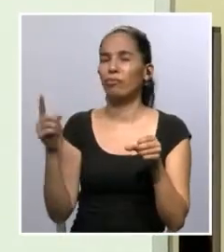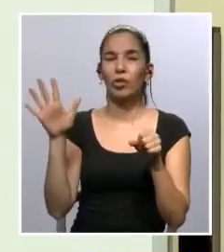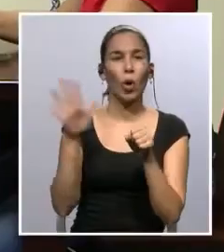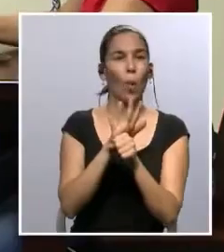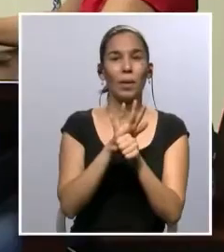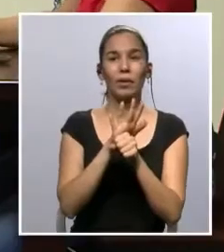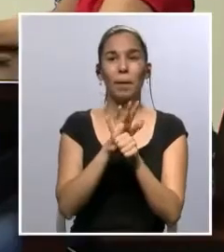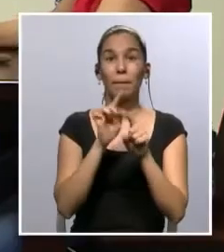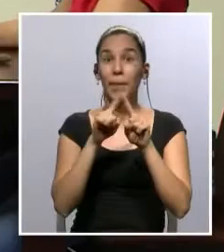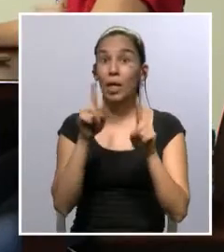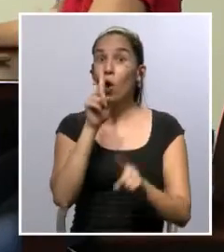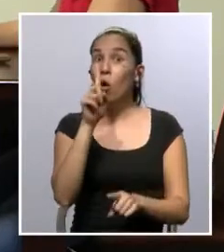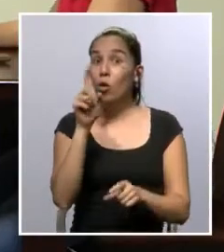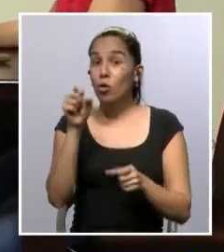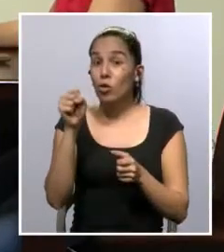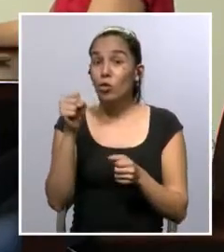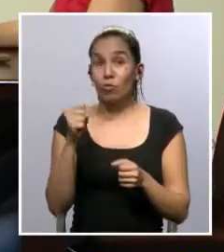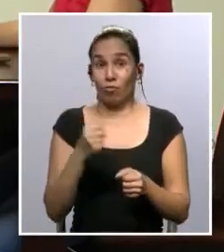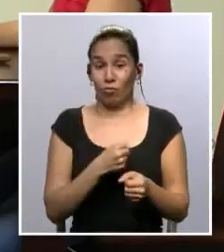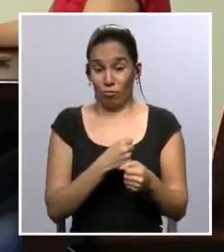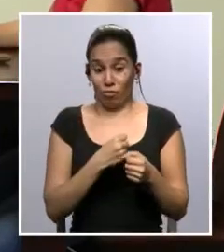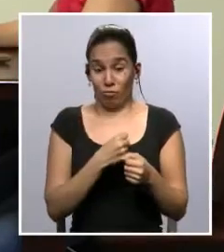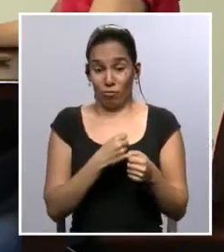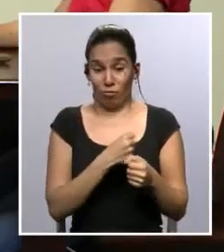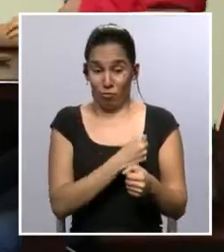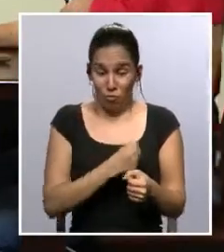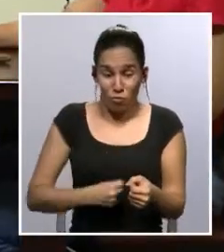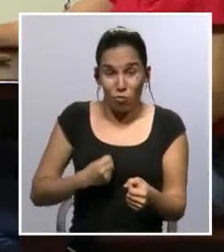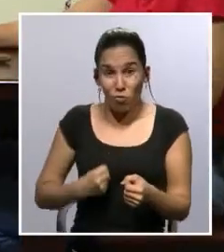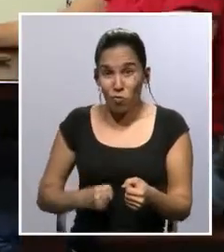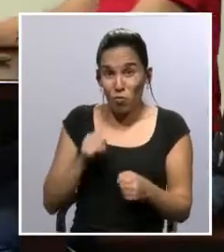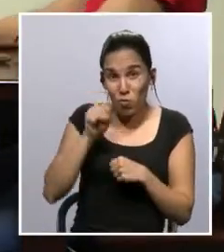Pero un Superman... Si fuéramos volumen.